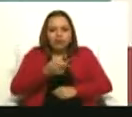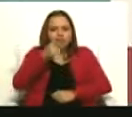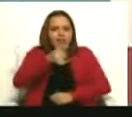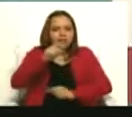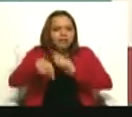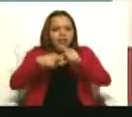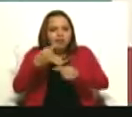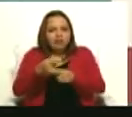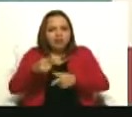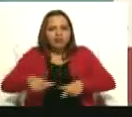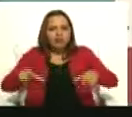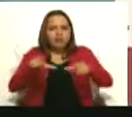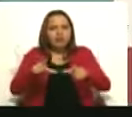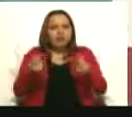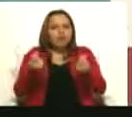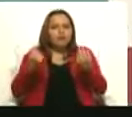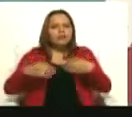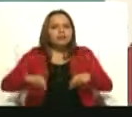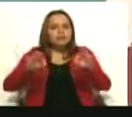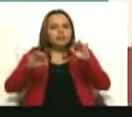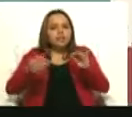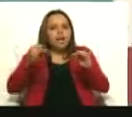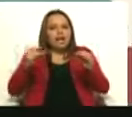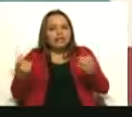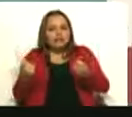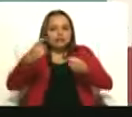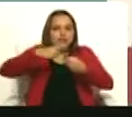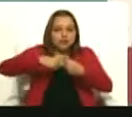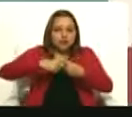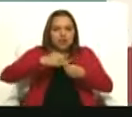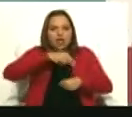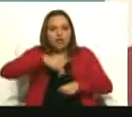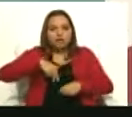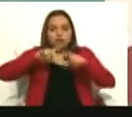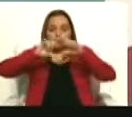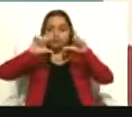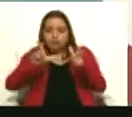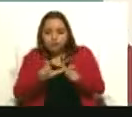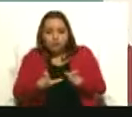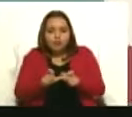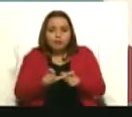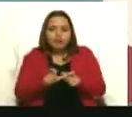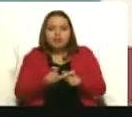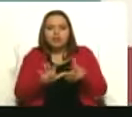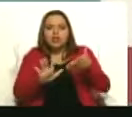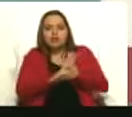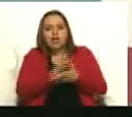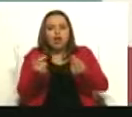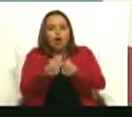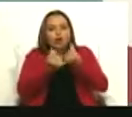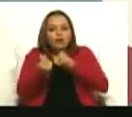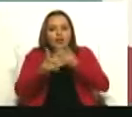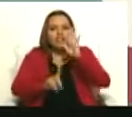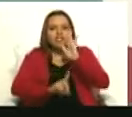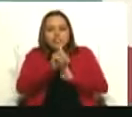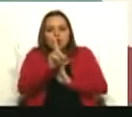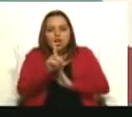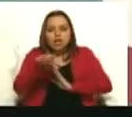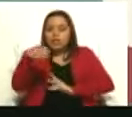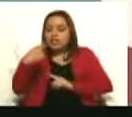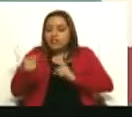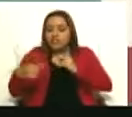próxima zona económica especial que se va a integrar a nuestro mapa económico en el desarrollo de las